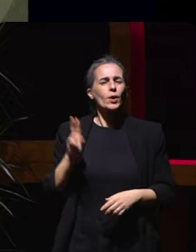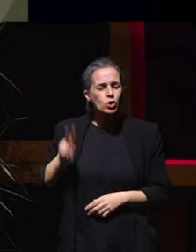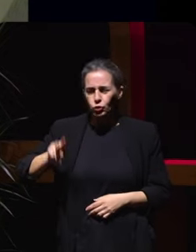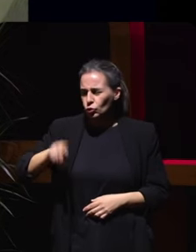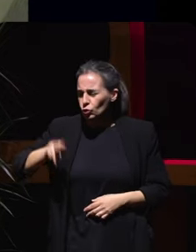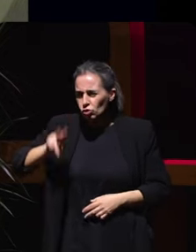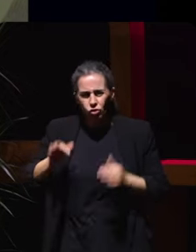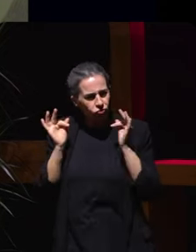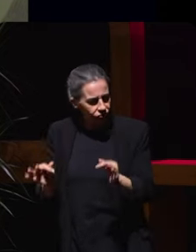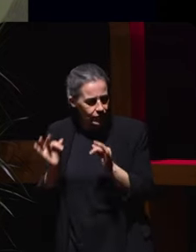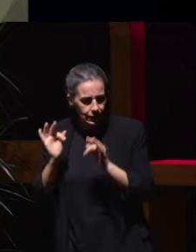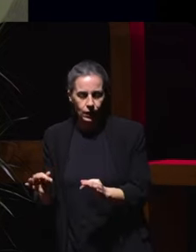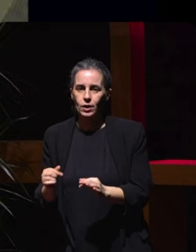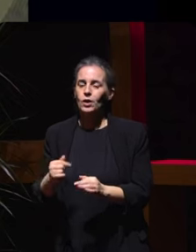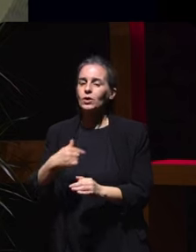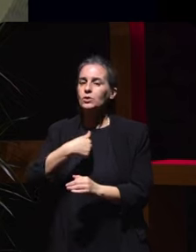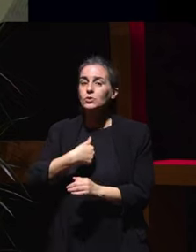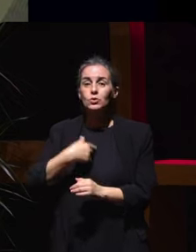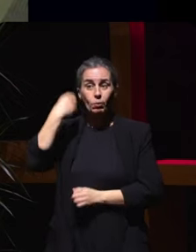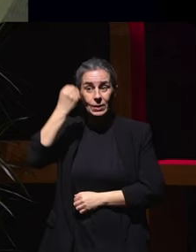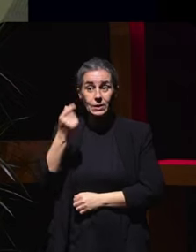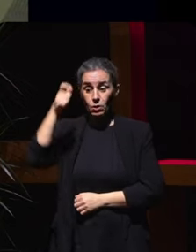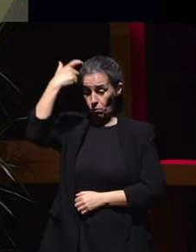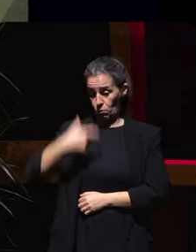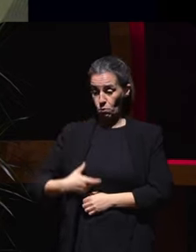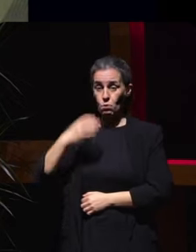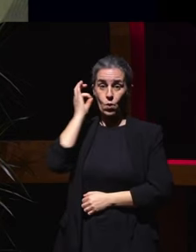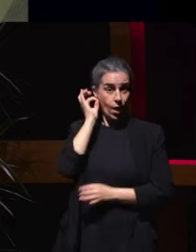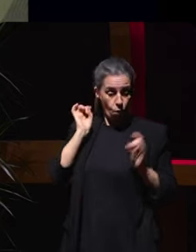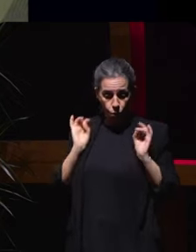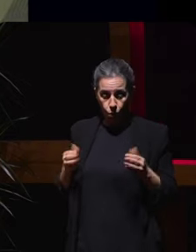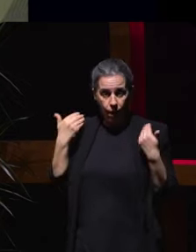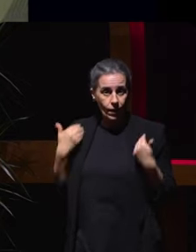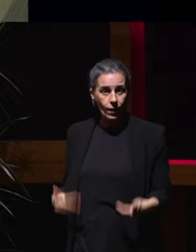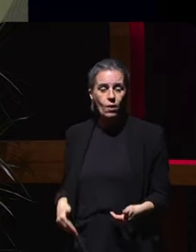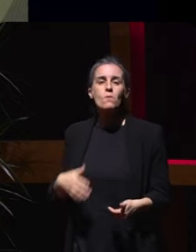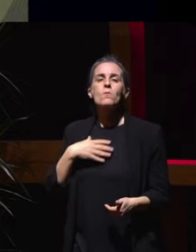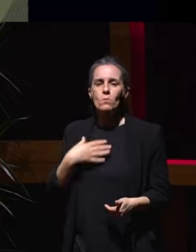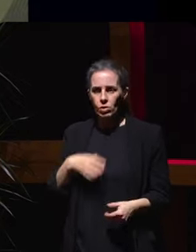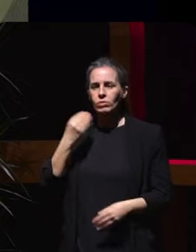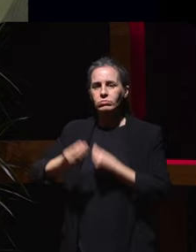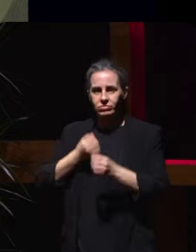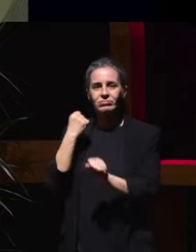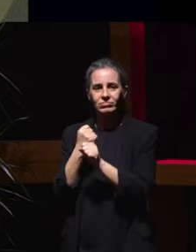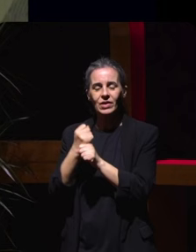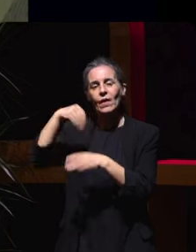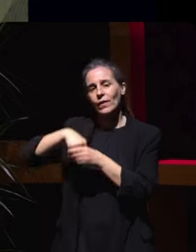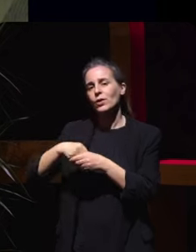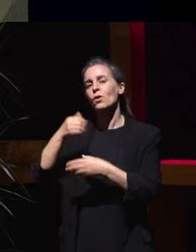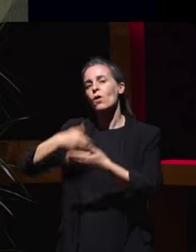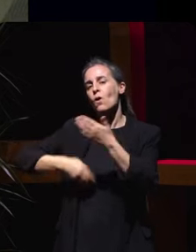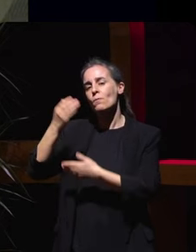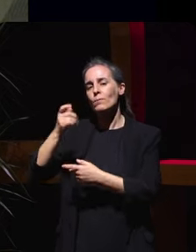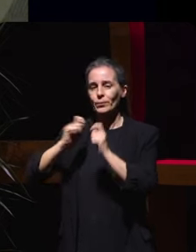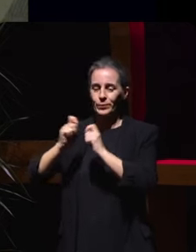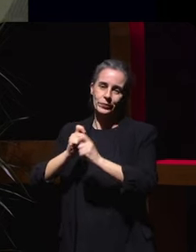es jamás, pensé que unha mujer, unha persona como yo, podría realizar todas estas tareas en el periodismo deportivo.